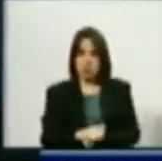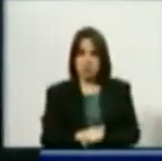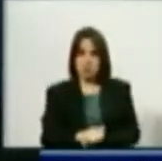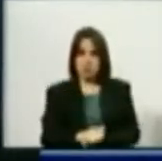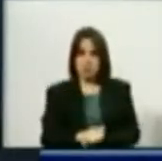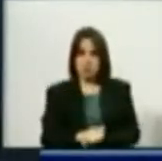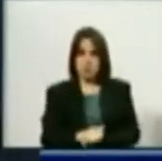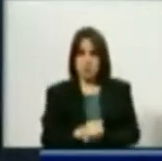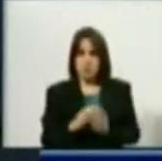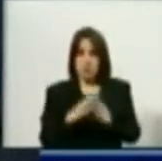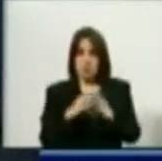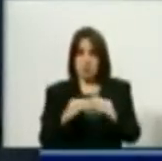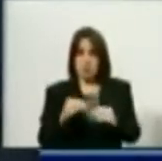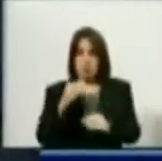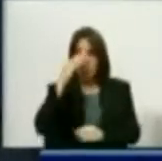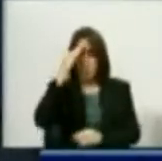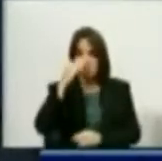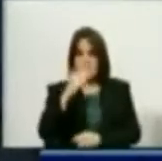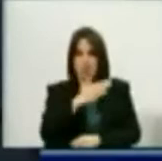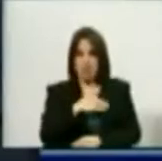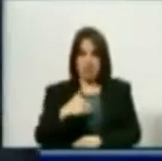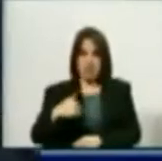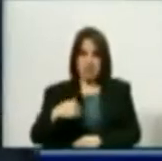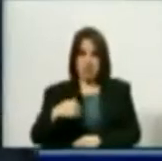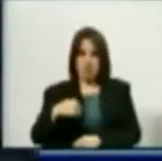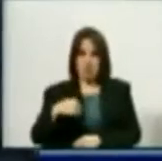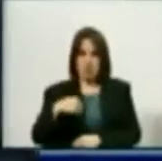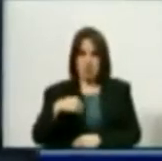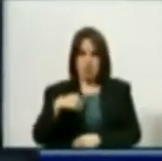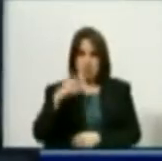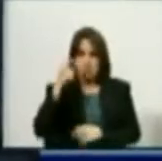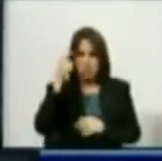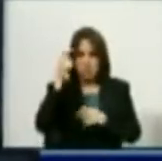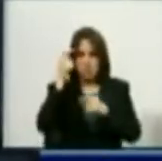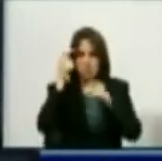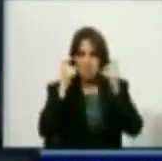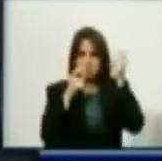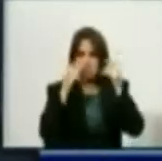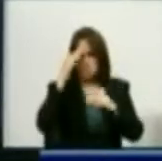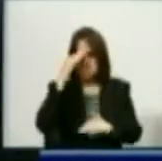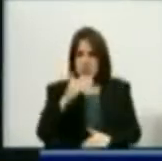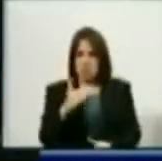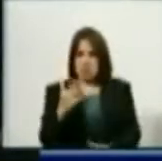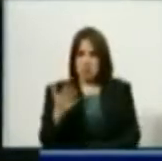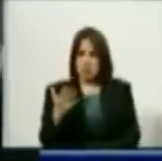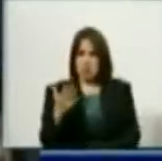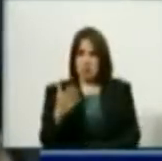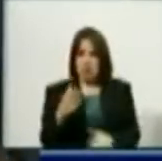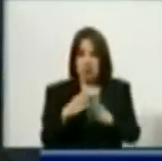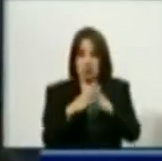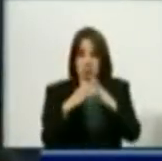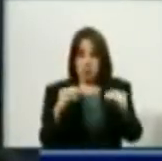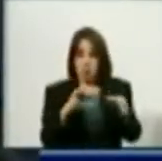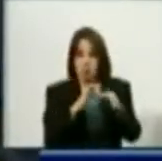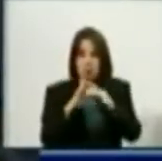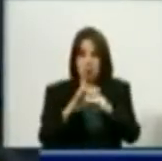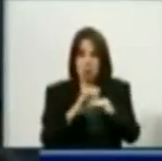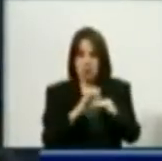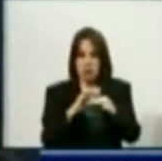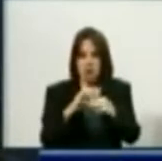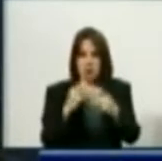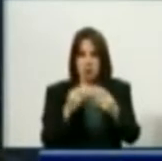toda la Fuerza Armada mis queridos soldados camaradas compañeros la unidad del ejército mi ejército mi amado